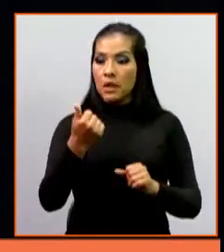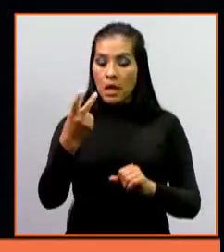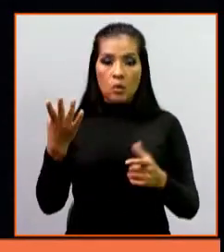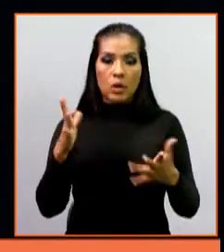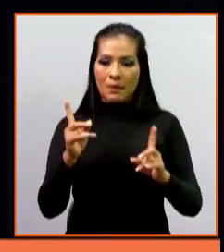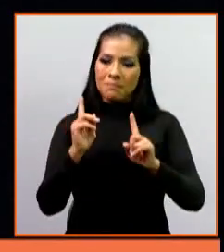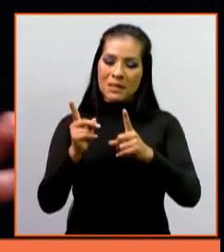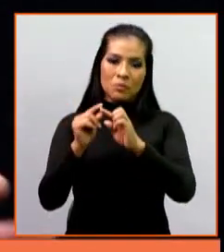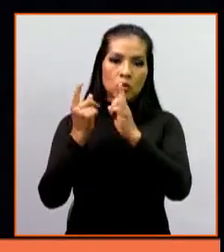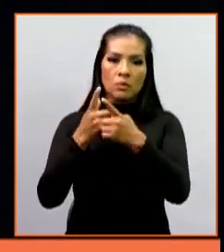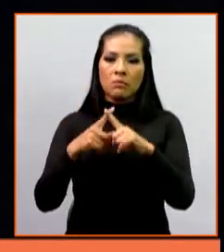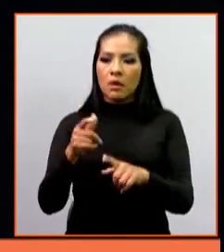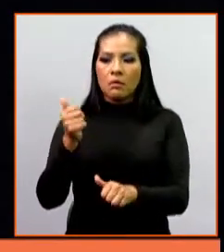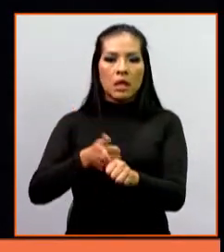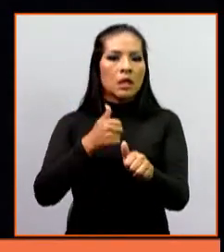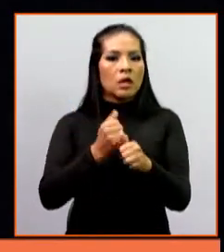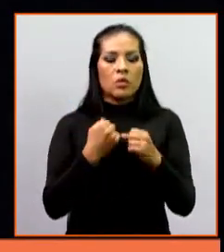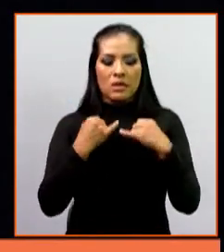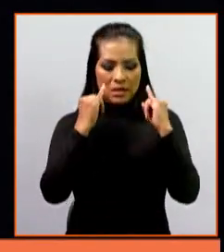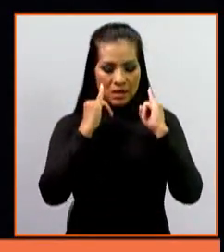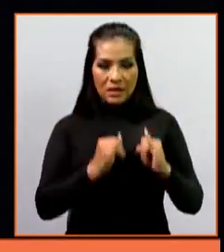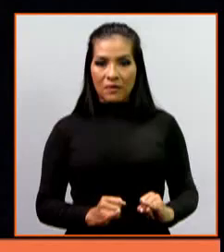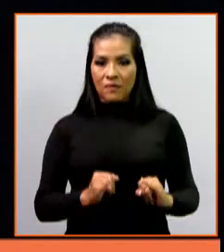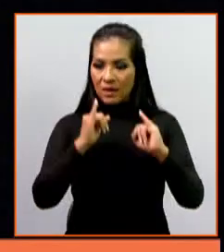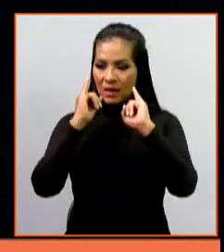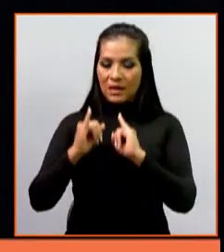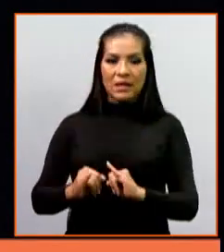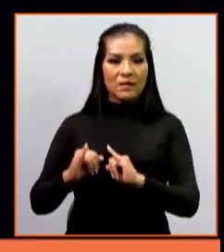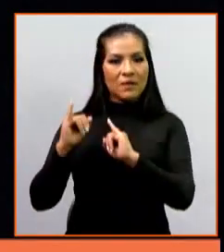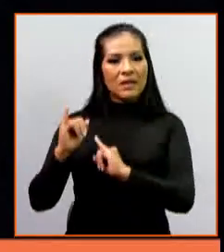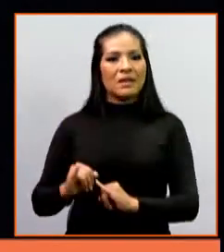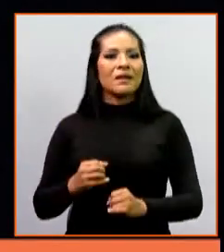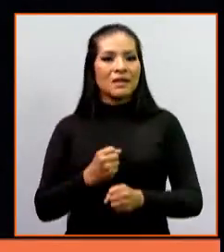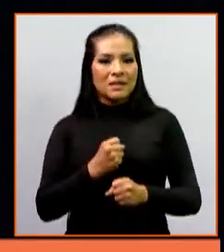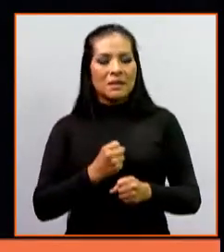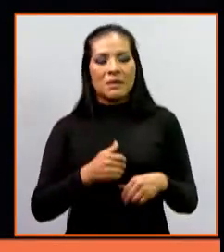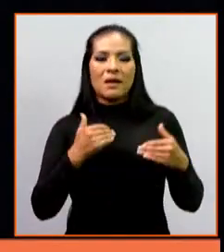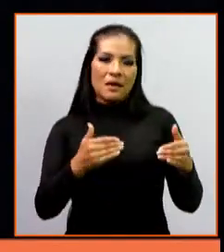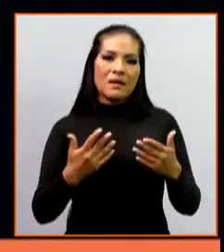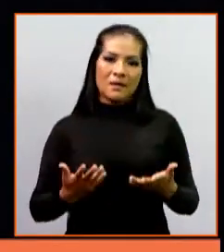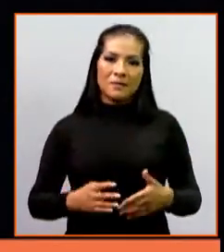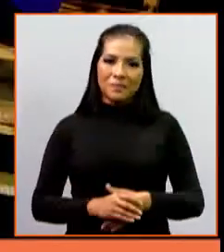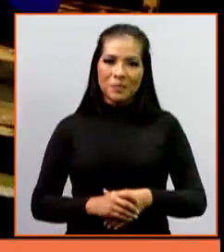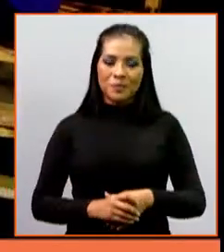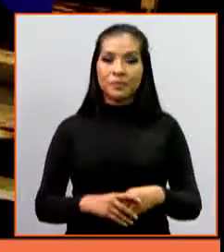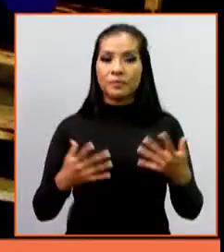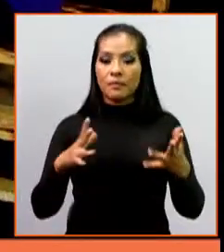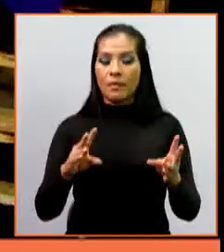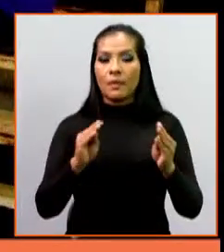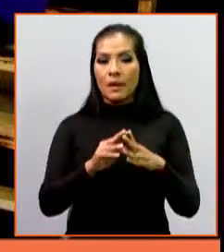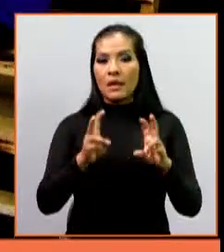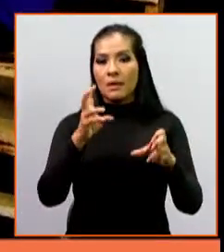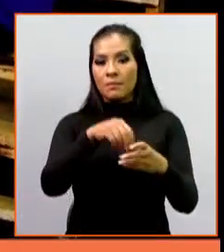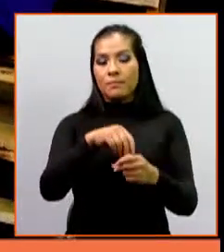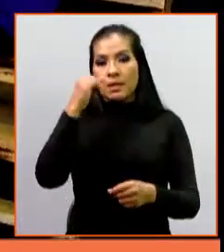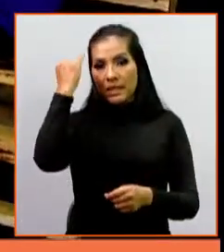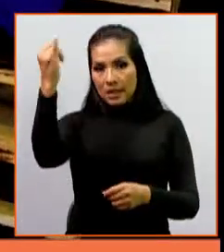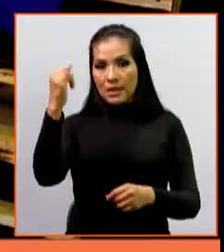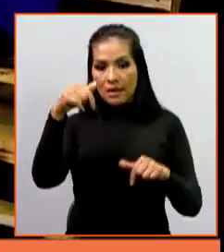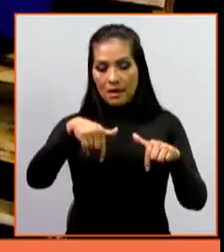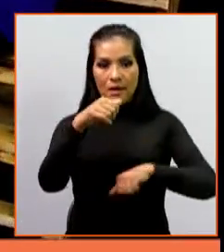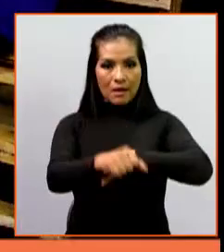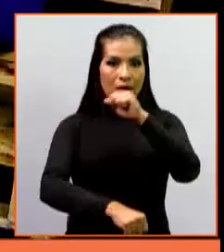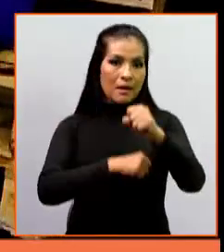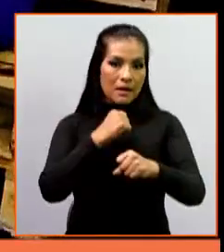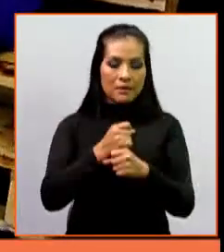compañía, cada quien maneja su individualidad de una manera increíble, ¿no? Como actrices y demás. Entonces, la idea también de este año es